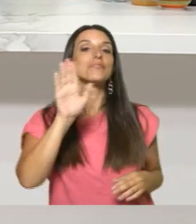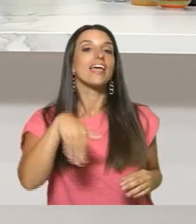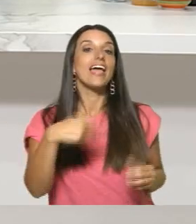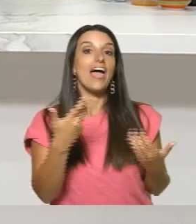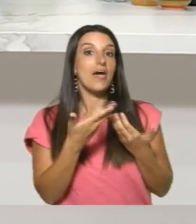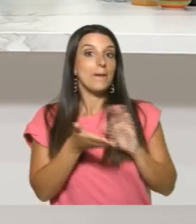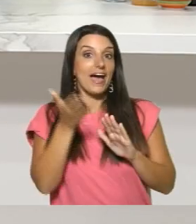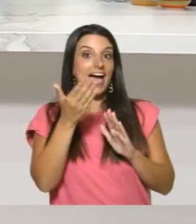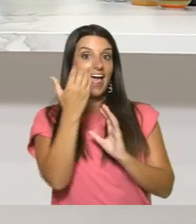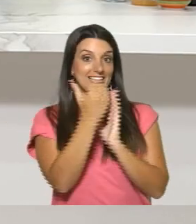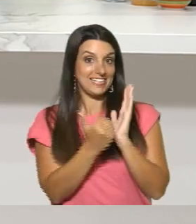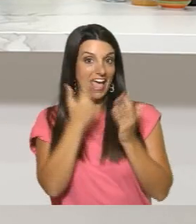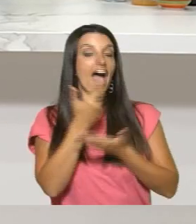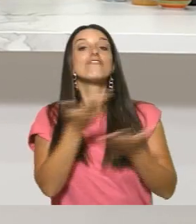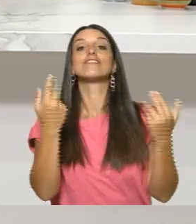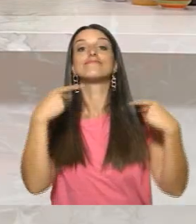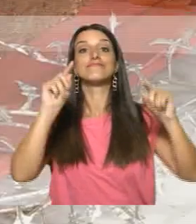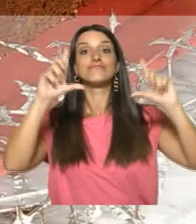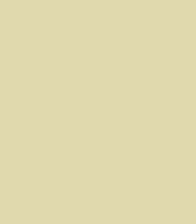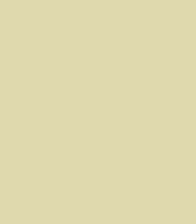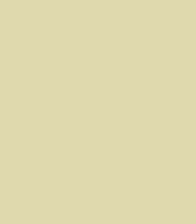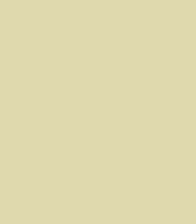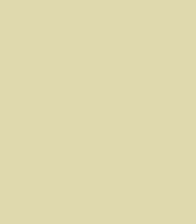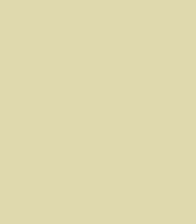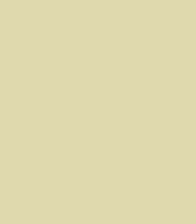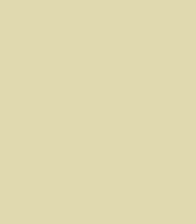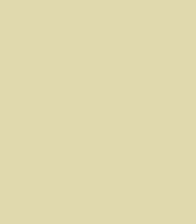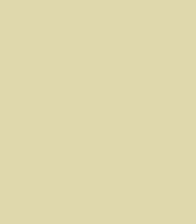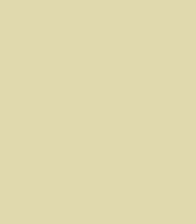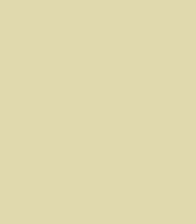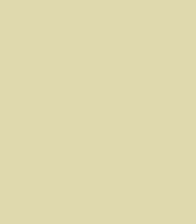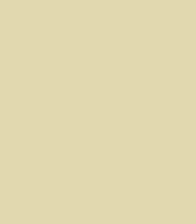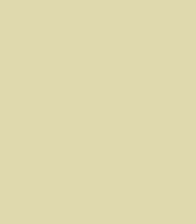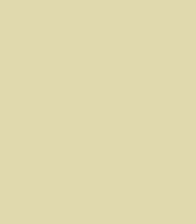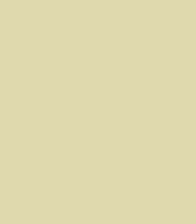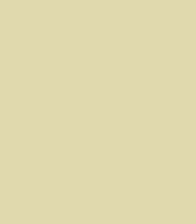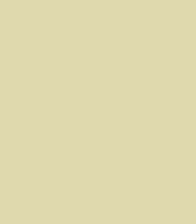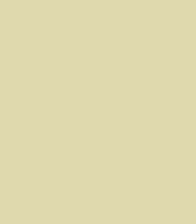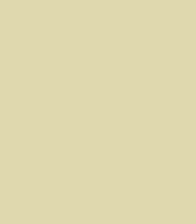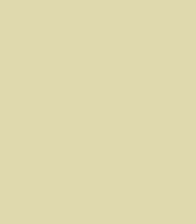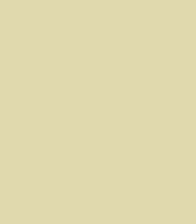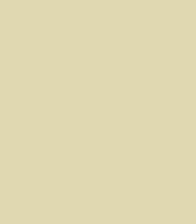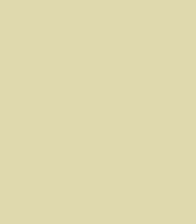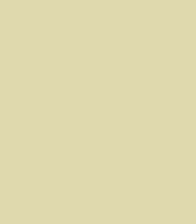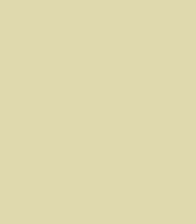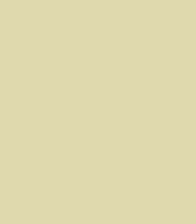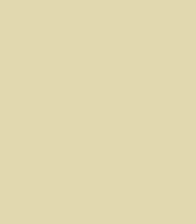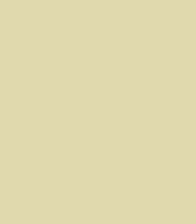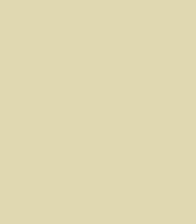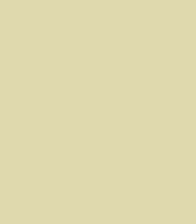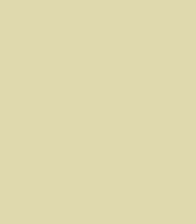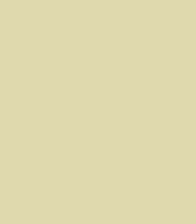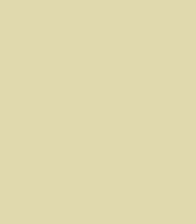¿Vamos a la receta? Vamos a compartir la receta, dale. Excelente. Vamos a ver la receta entonces. Mira, vamos a empezar con la receta. Ah, empezamos con